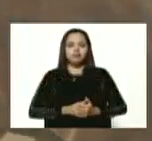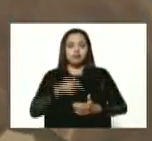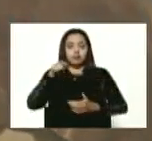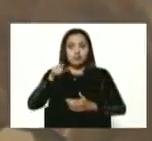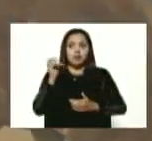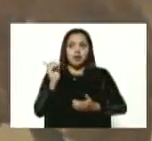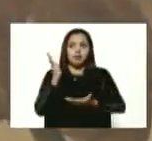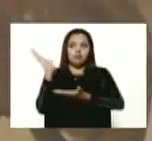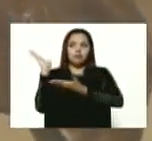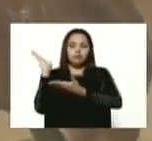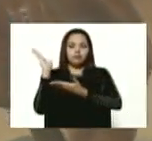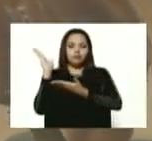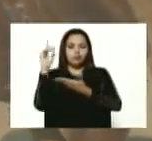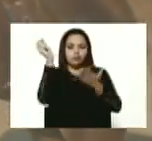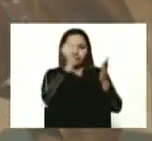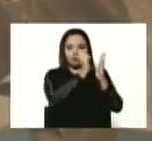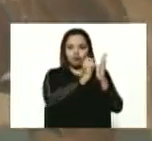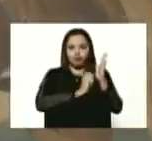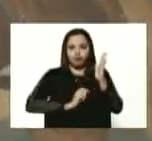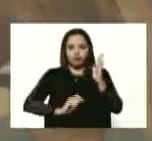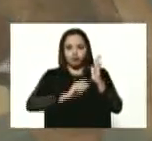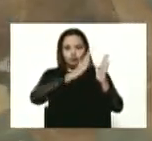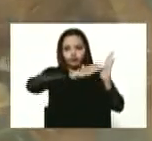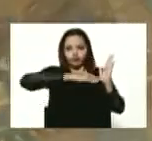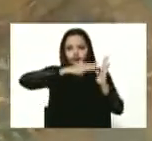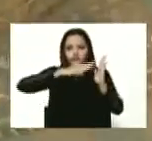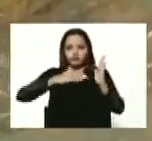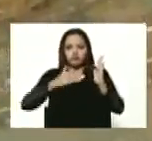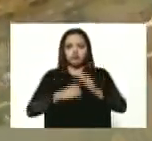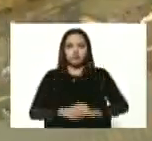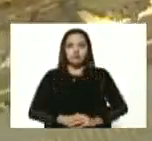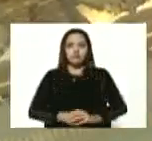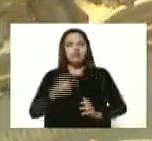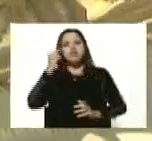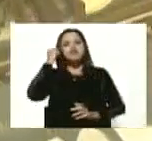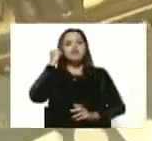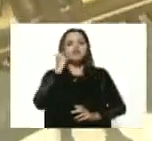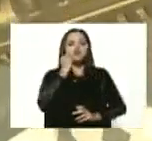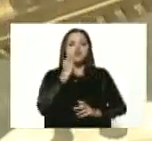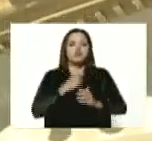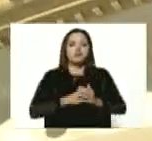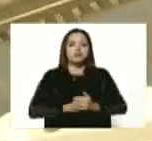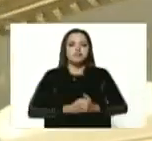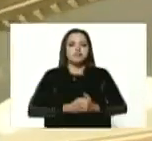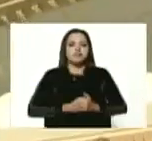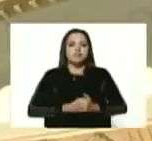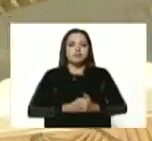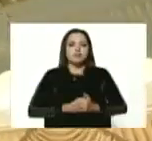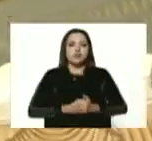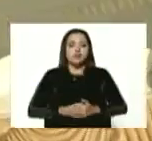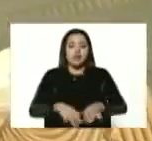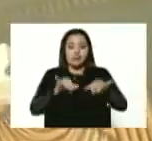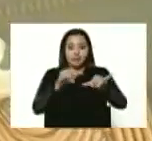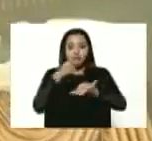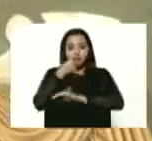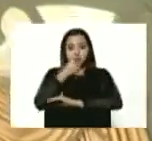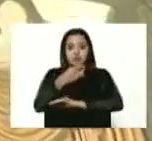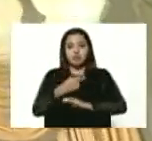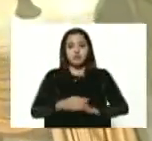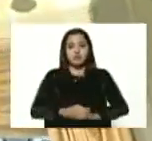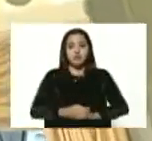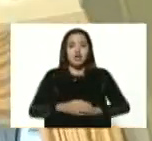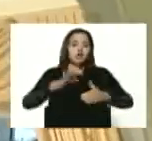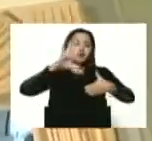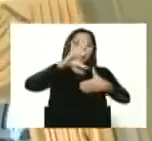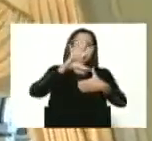retrato de el gran mariscal de Ayacucho. Cuando usted dice en Sudamérica o